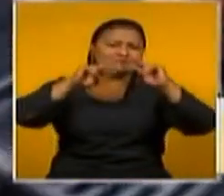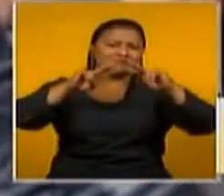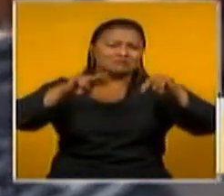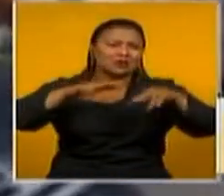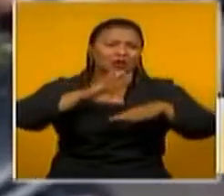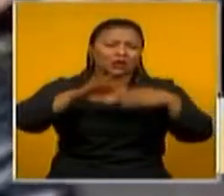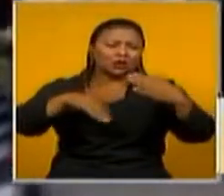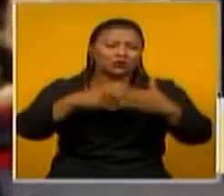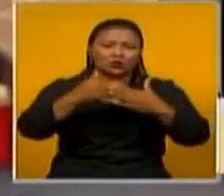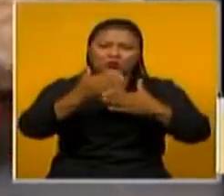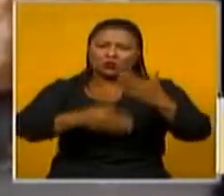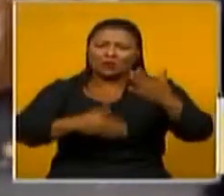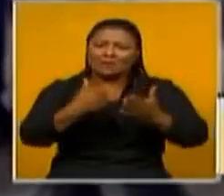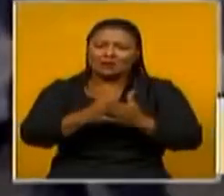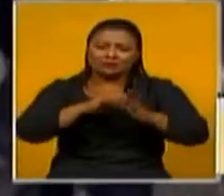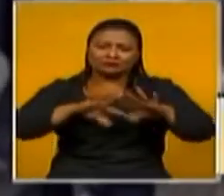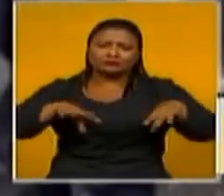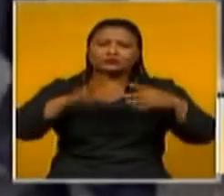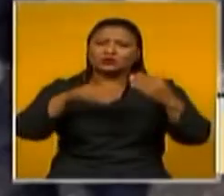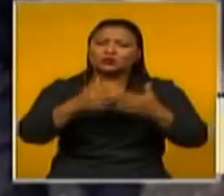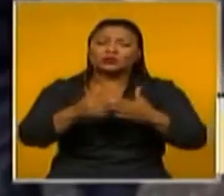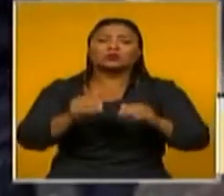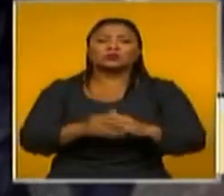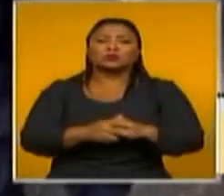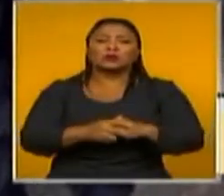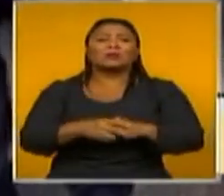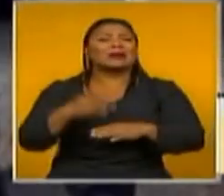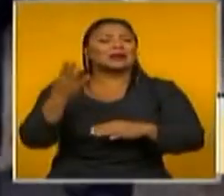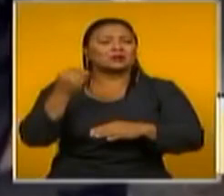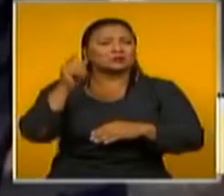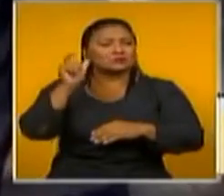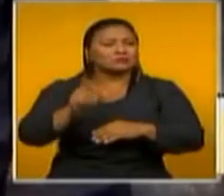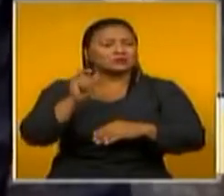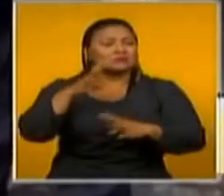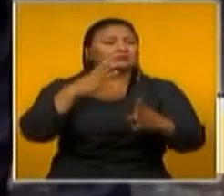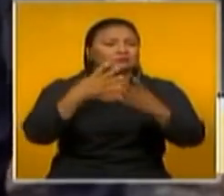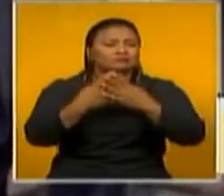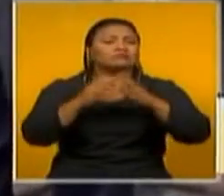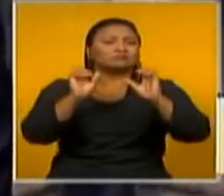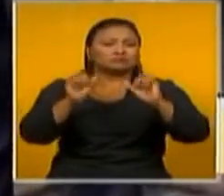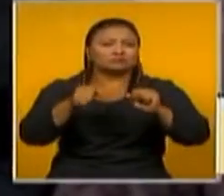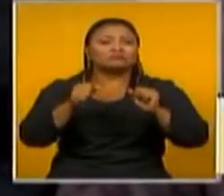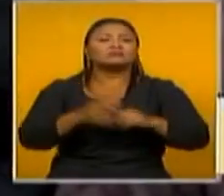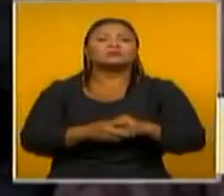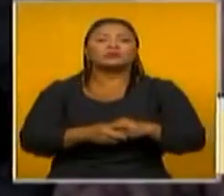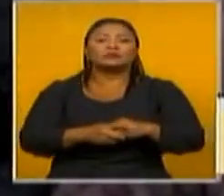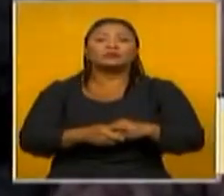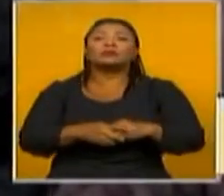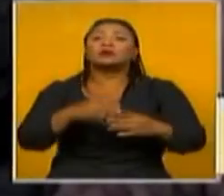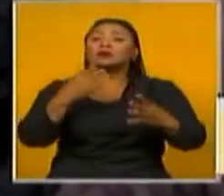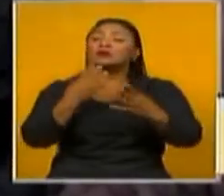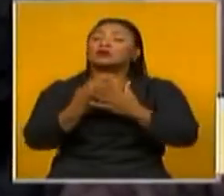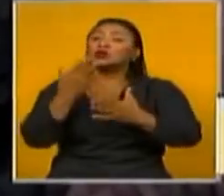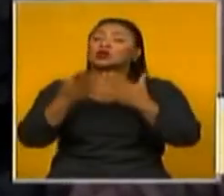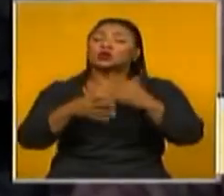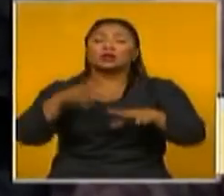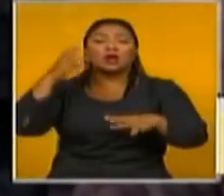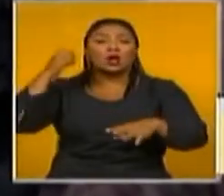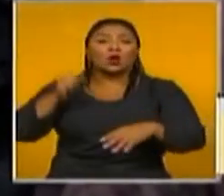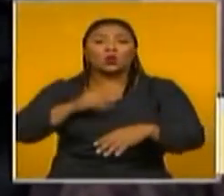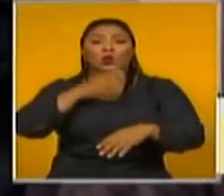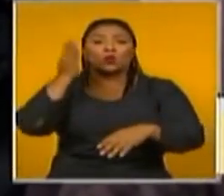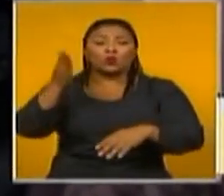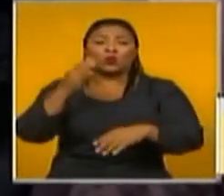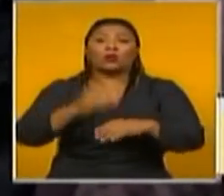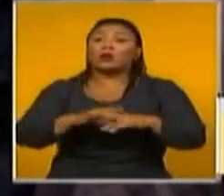desde el 28 de diciembre de 2017. Hay 14 personas que cumplen prisión preventiva en la cárcel de la ciudad de Cuenca. El día de hoy no